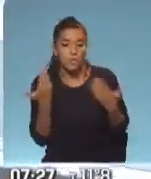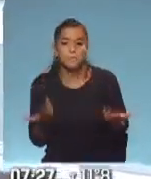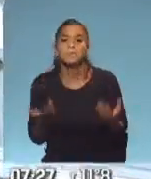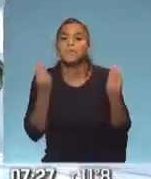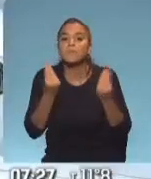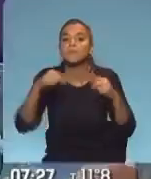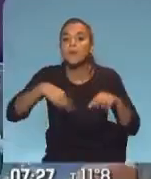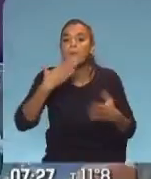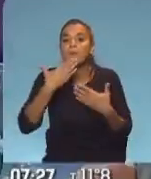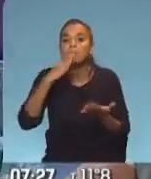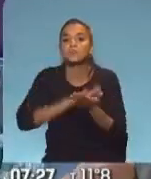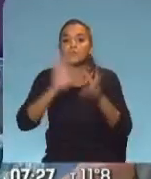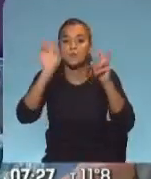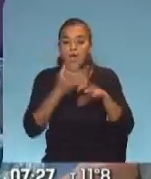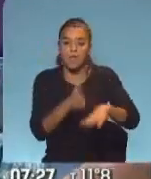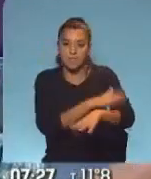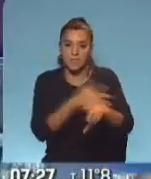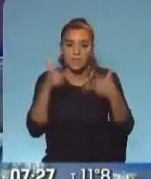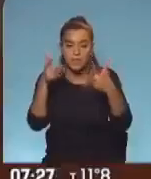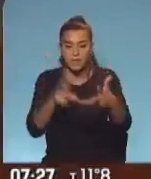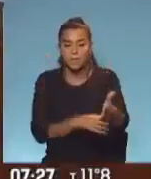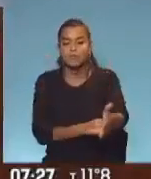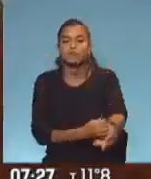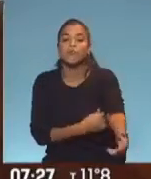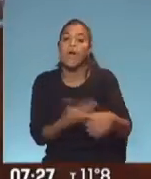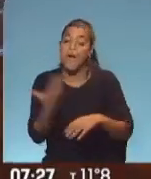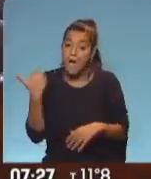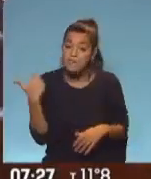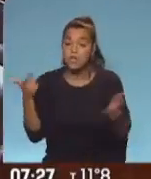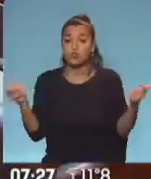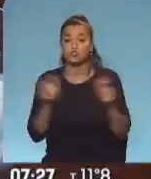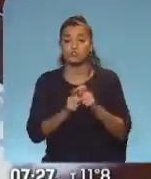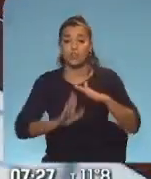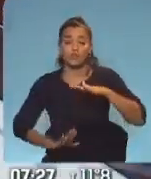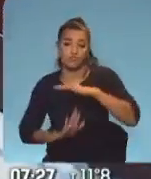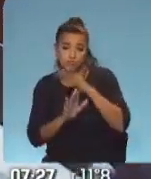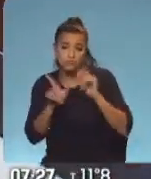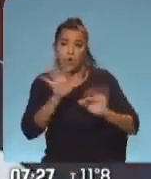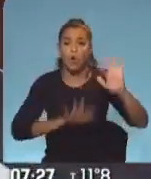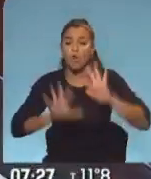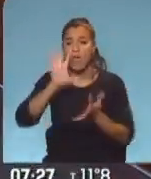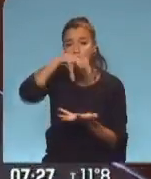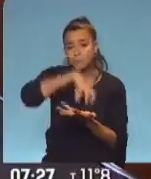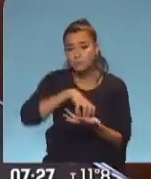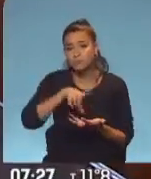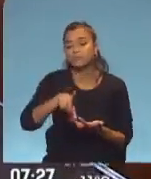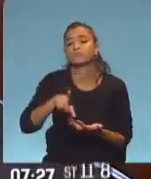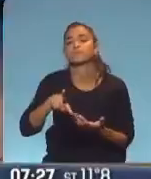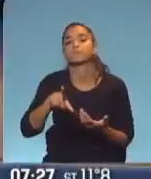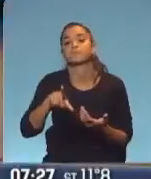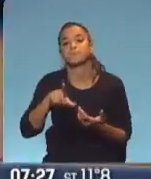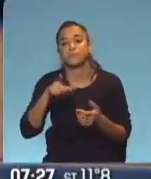por qué estamos hablando de este tema, Néstor? Lo habías anticipado. Porque ayer el Consejo de la Magistratura, que es este organismo que, entre